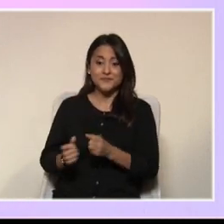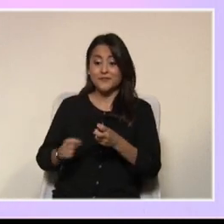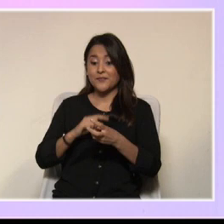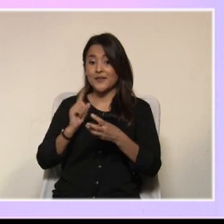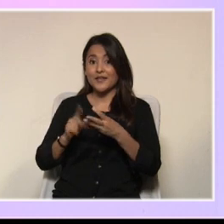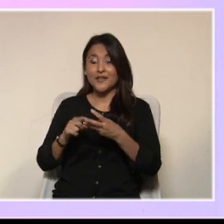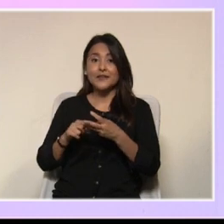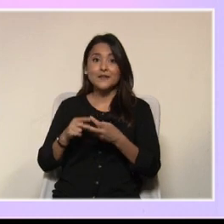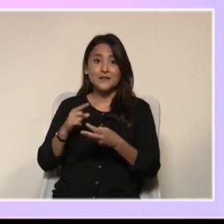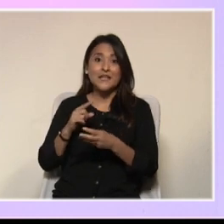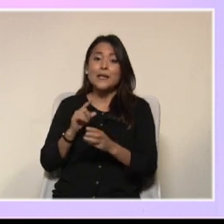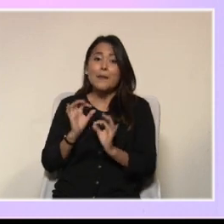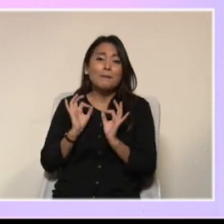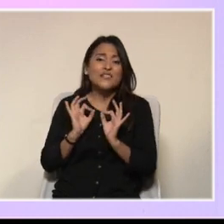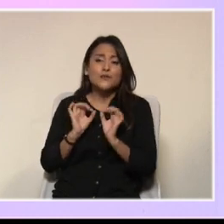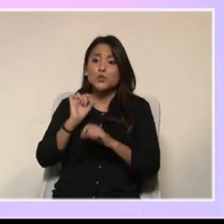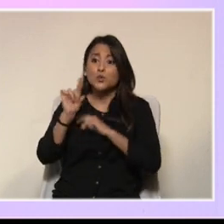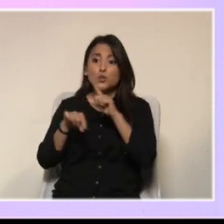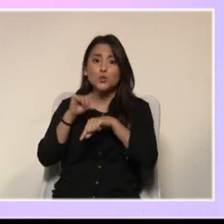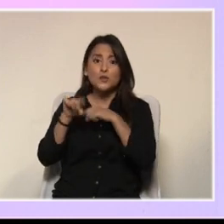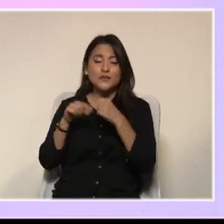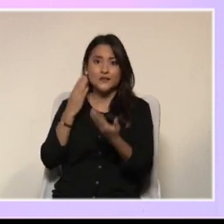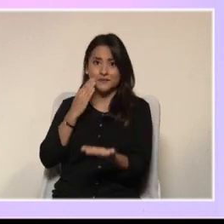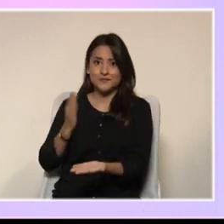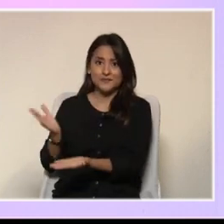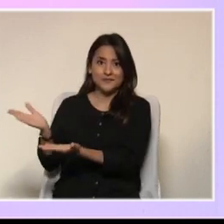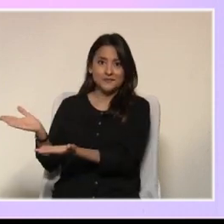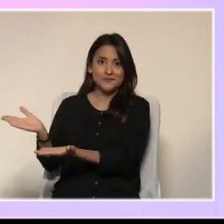@CadaFamiliaUnaEscuela. Y en el caso particular de Twitter,